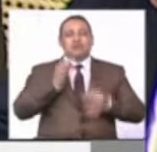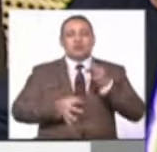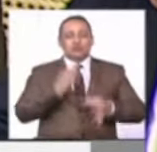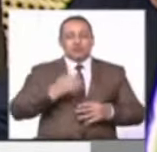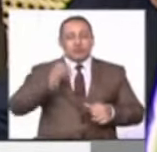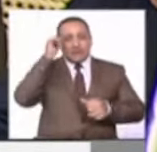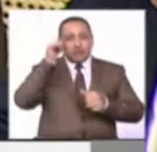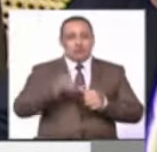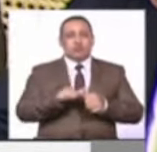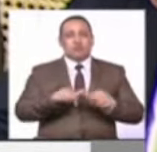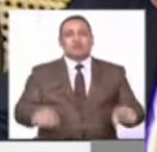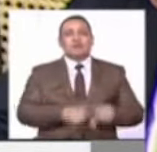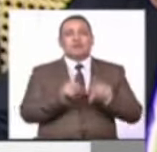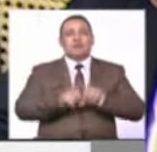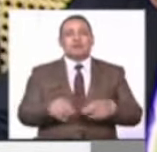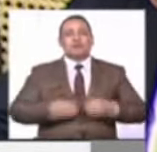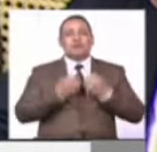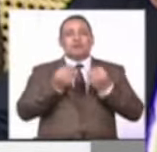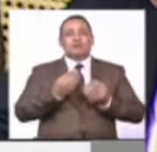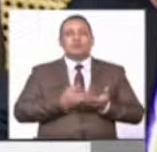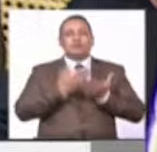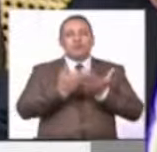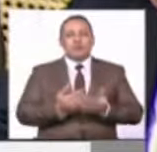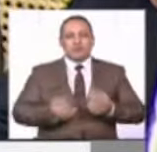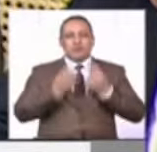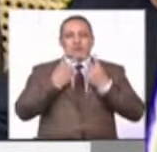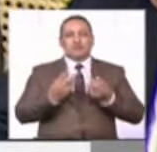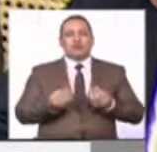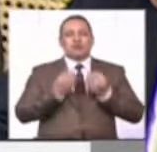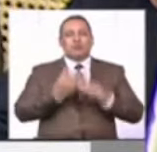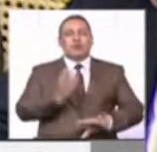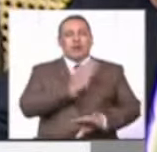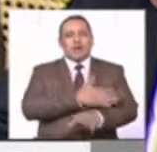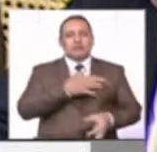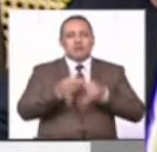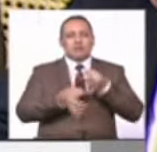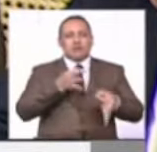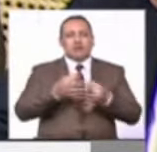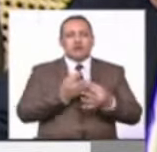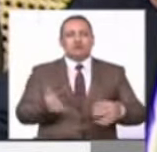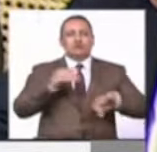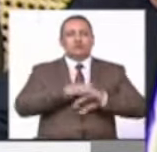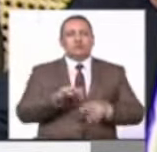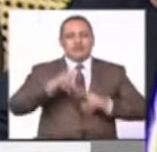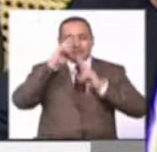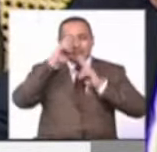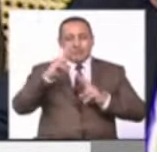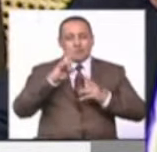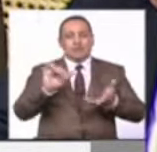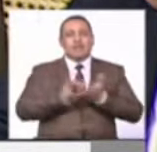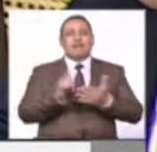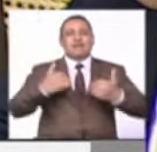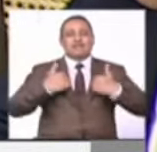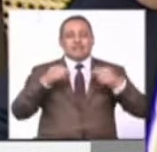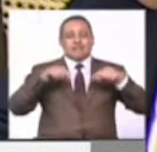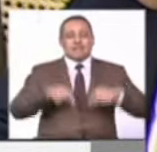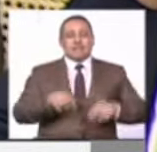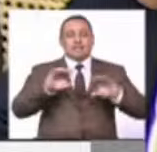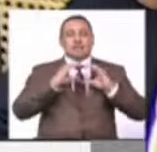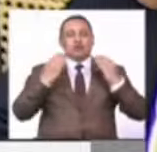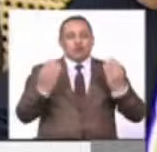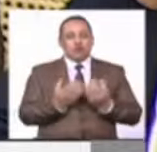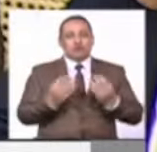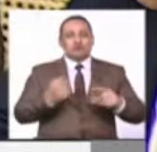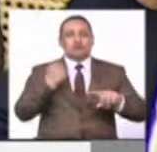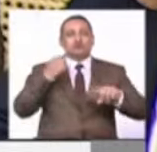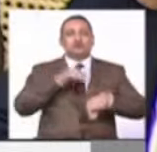recordado porque va a sentar un ente como ya lo han dicho sobre el respeto que tiene este congreso sobre